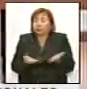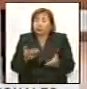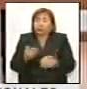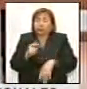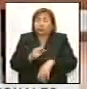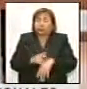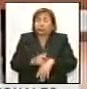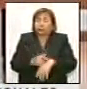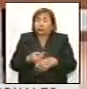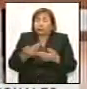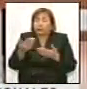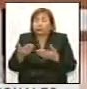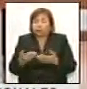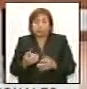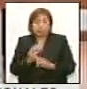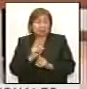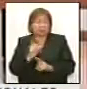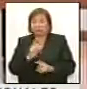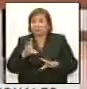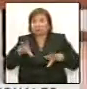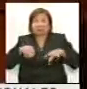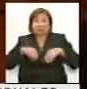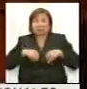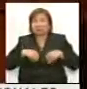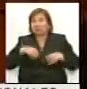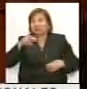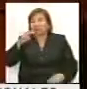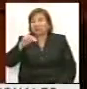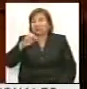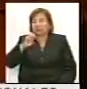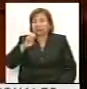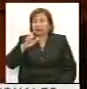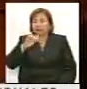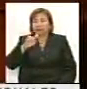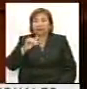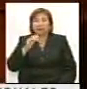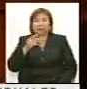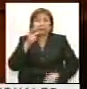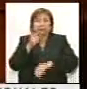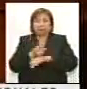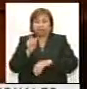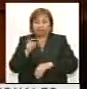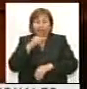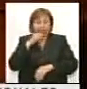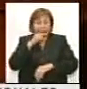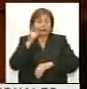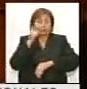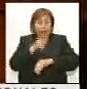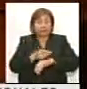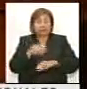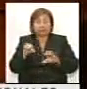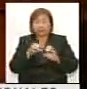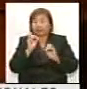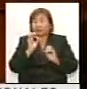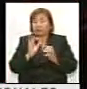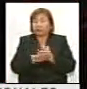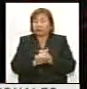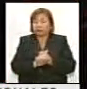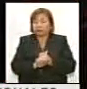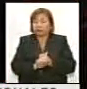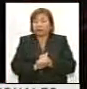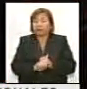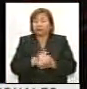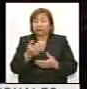subcomisión designó como delegada a la congresista Nelly Cuadro de la denuncia constitucional formulada por su colega, el